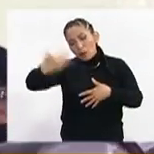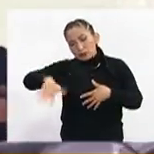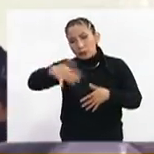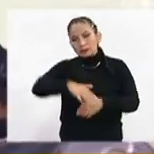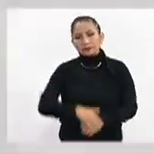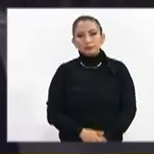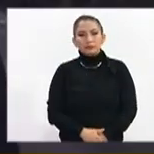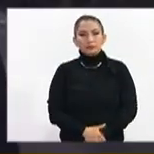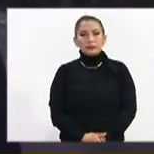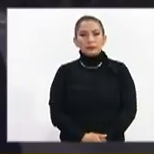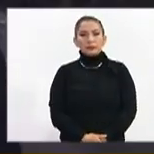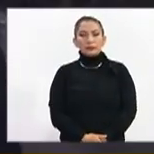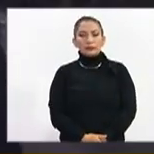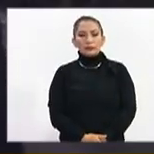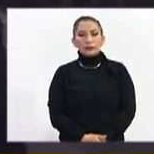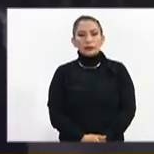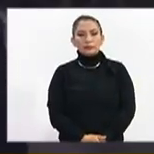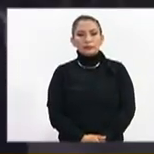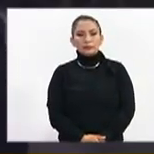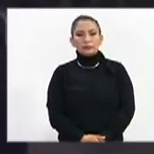buscando.